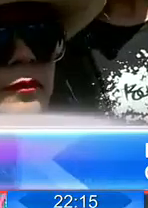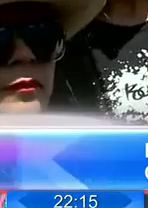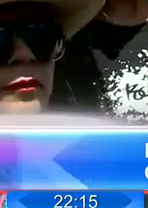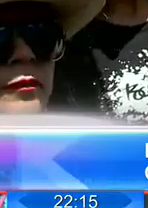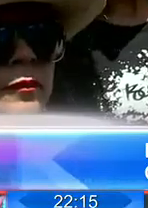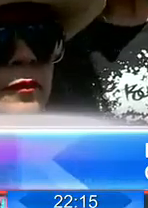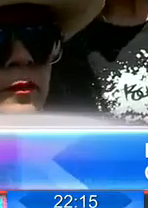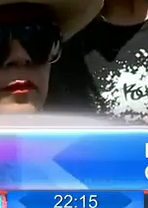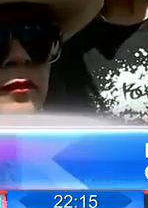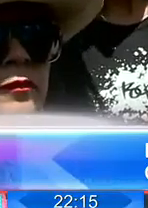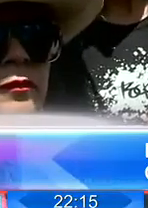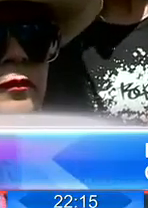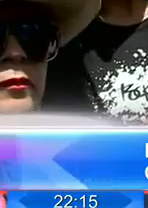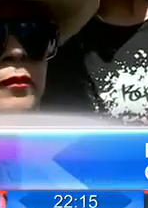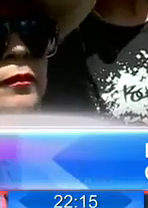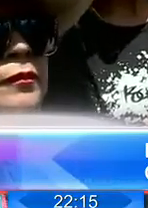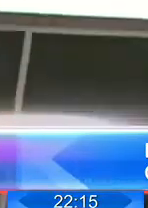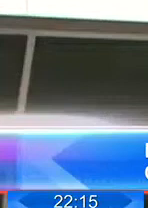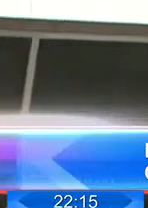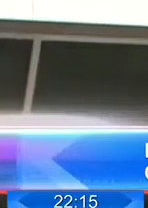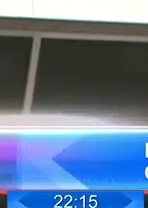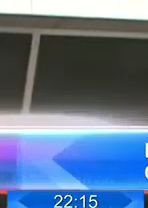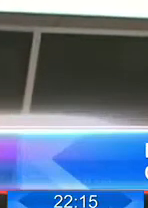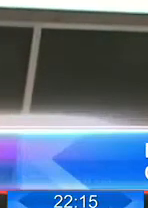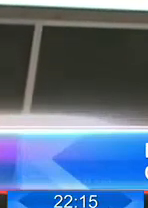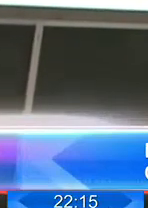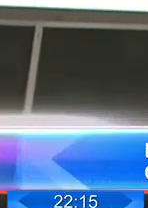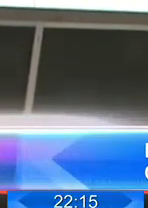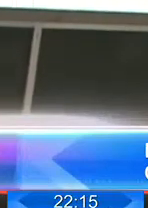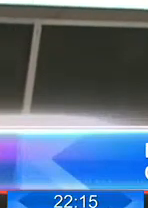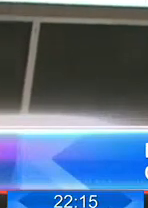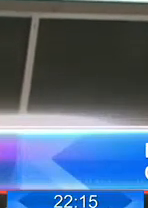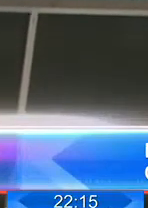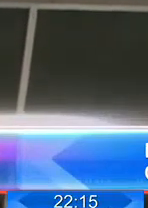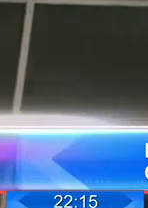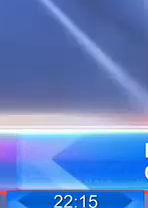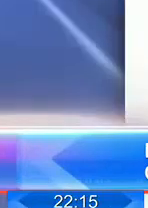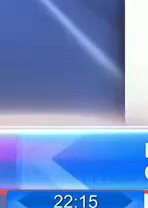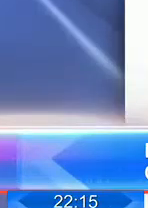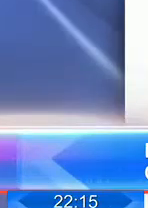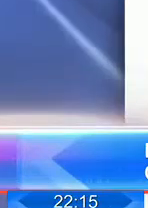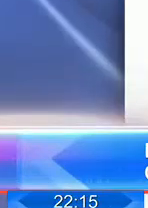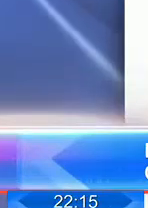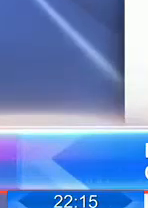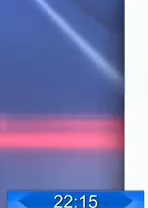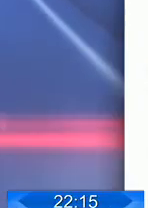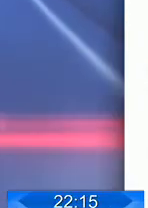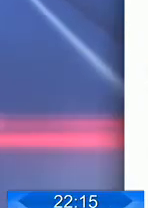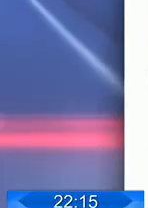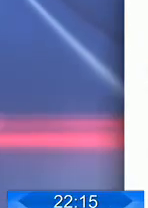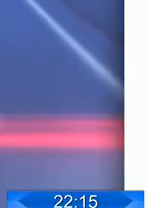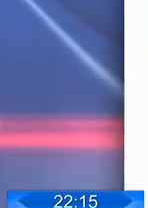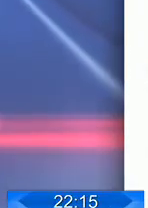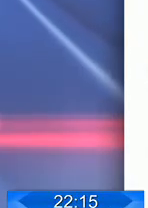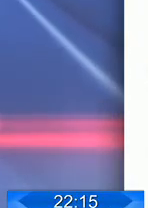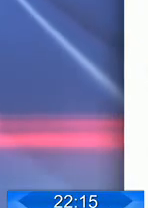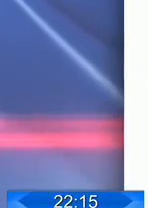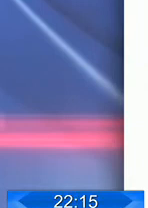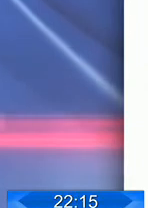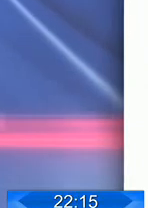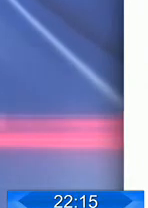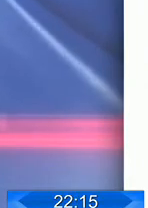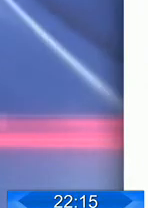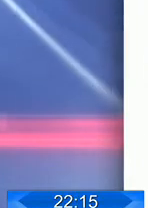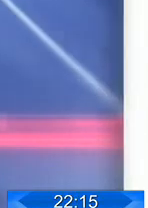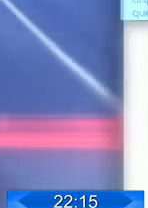y presentarse ante la autoridad competente. La Fiscalía General del Estado, mediante comunicado de prensa, cuestionó a la jueza Patlova Guerra